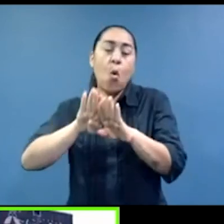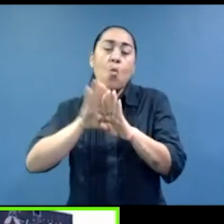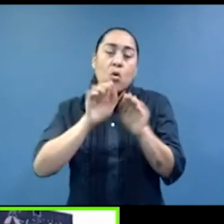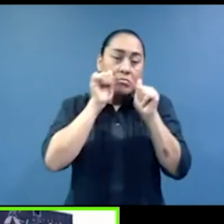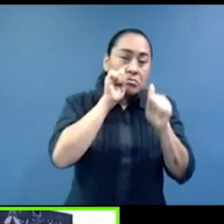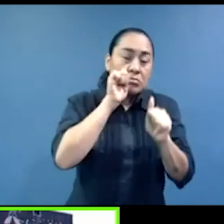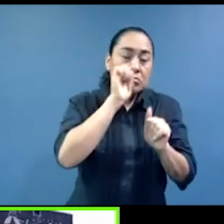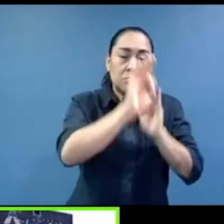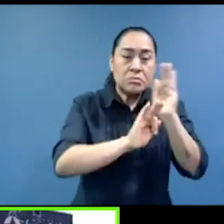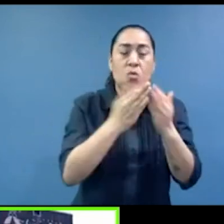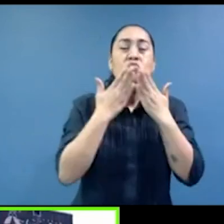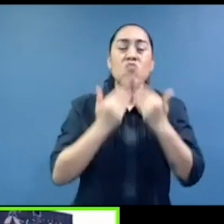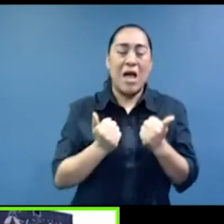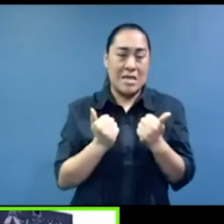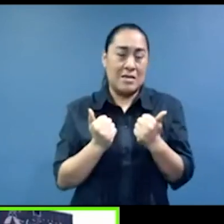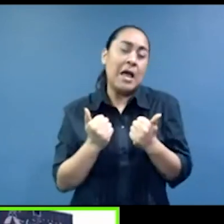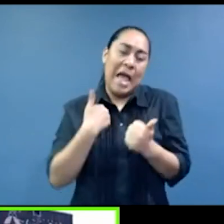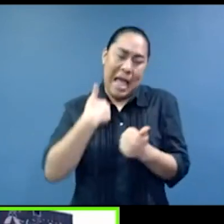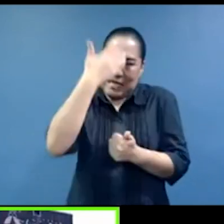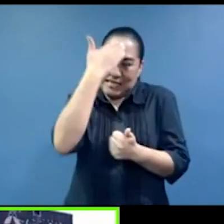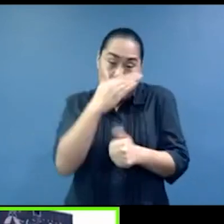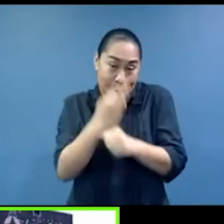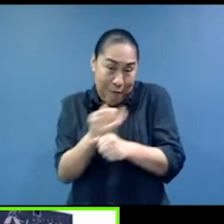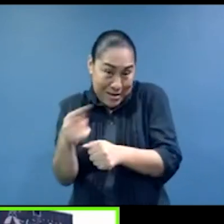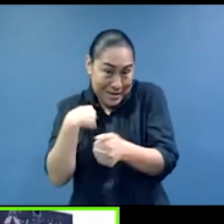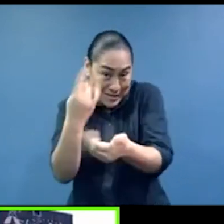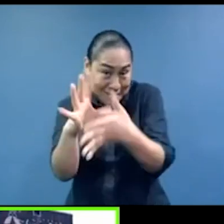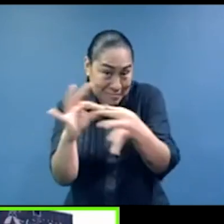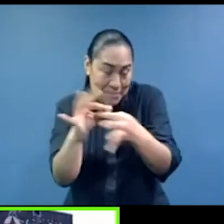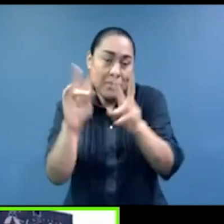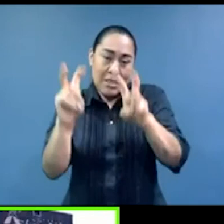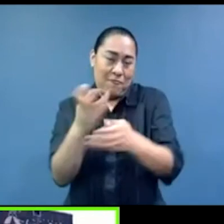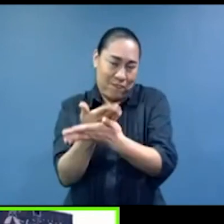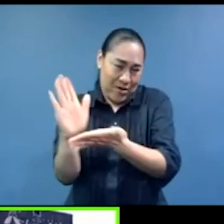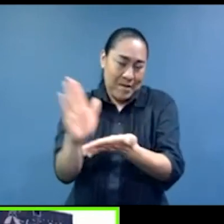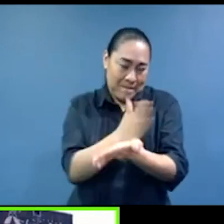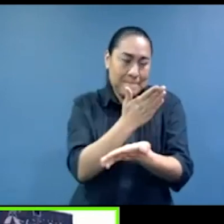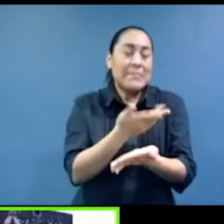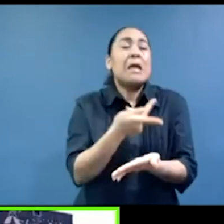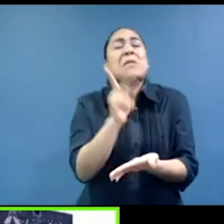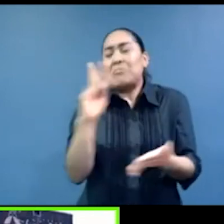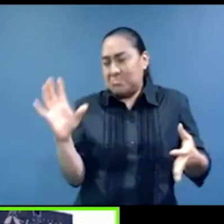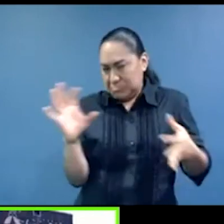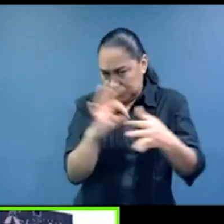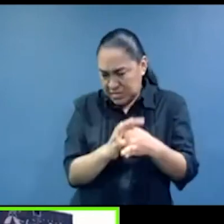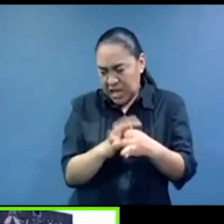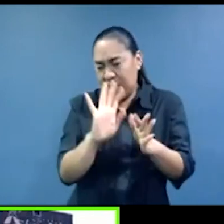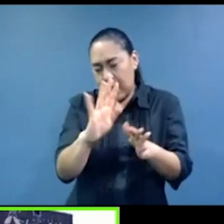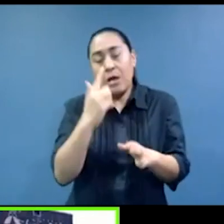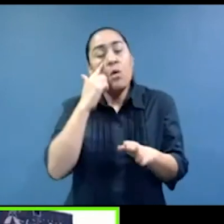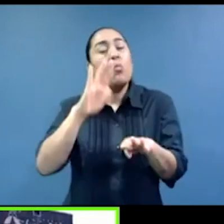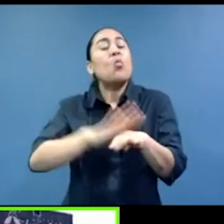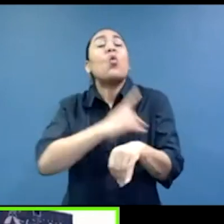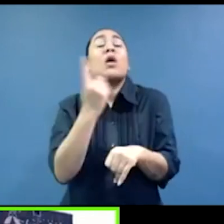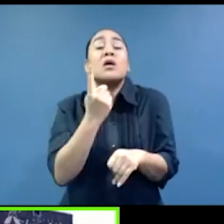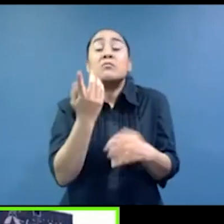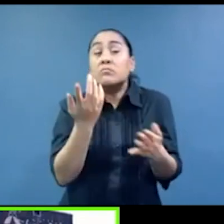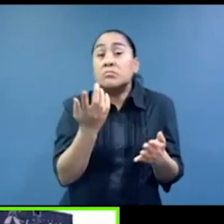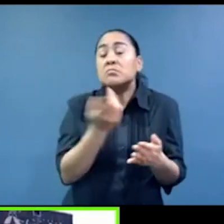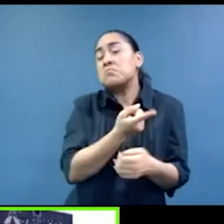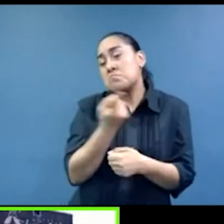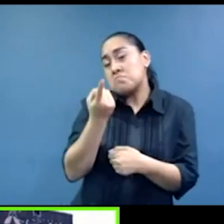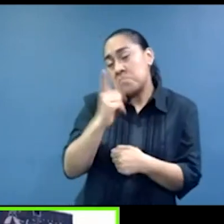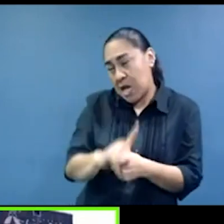está totalmente vinculada, porque también le impone la carga de que en